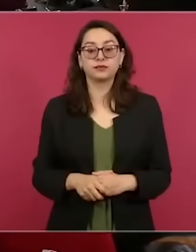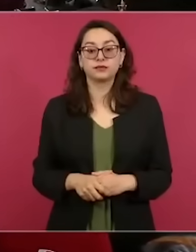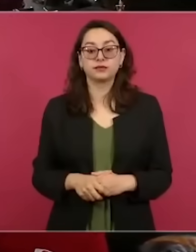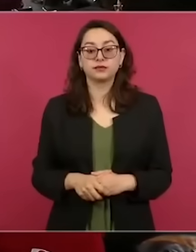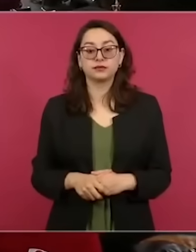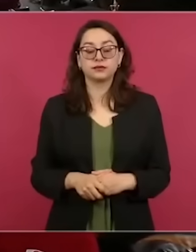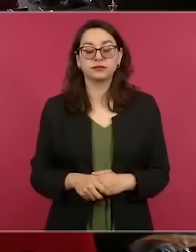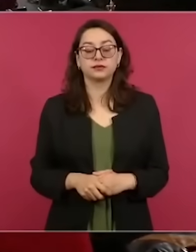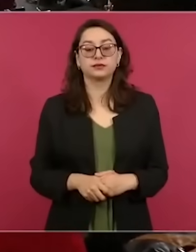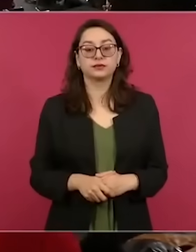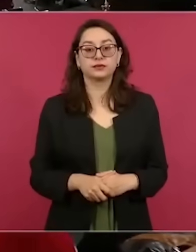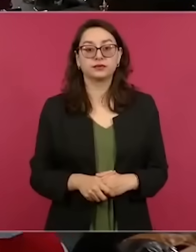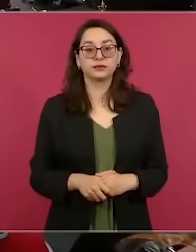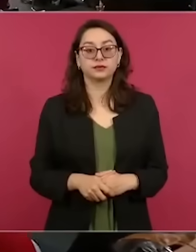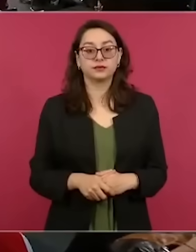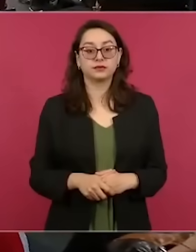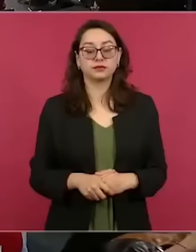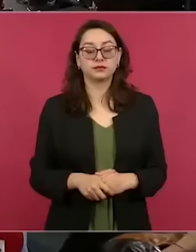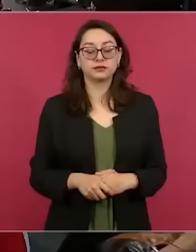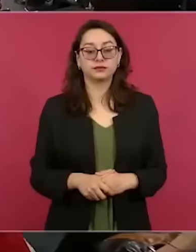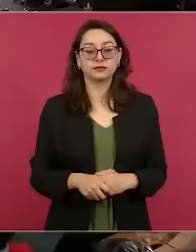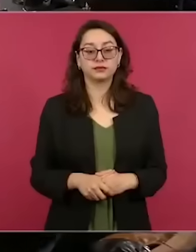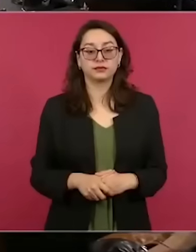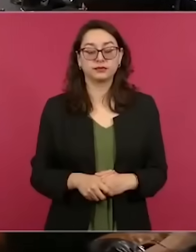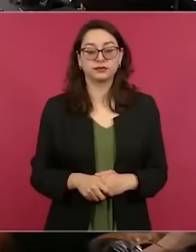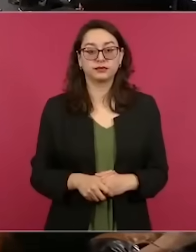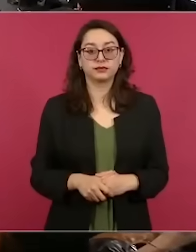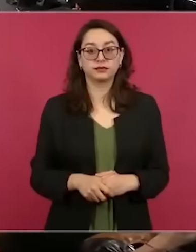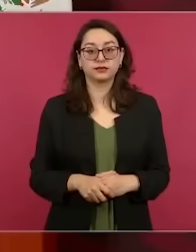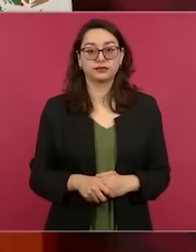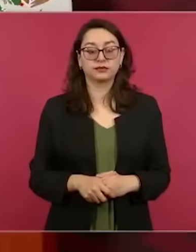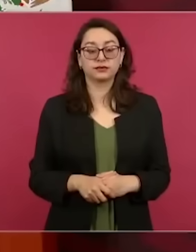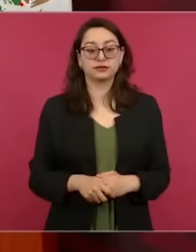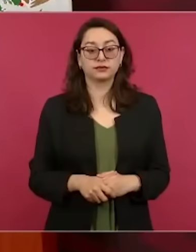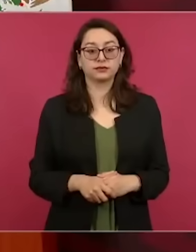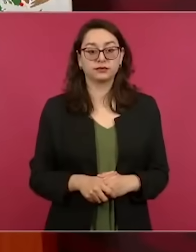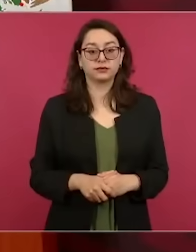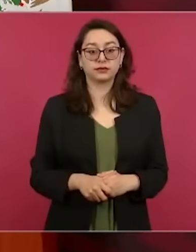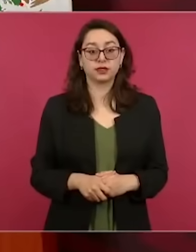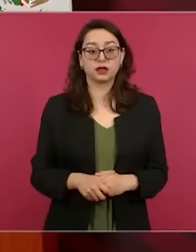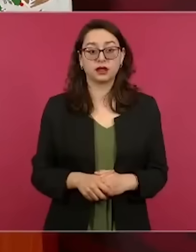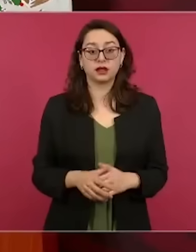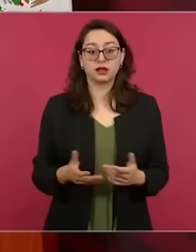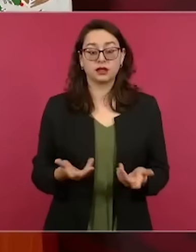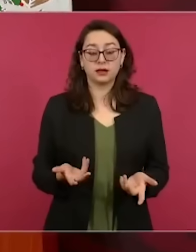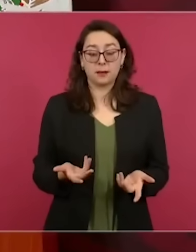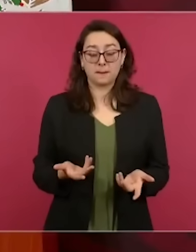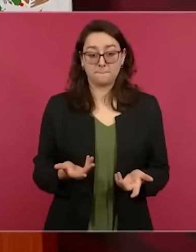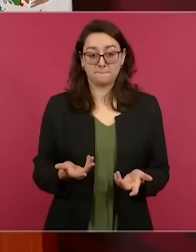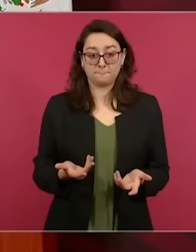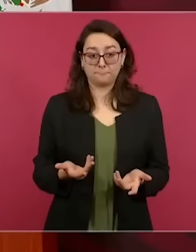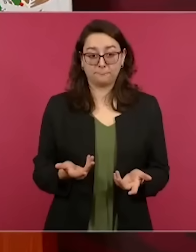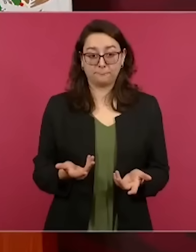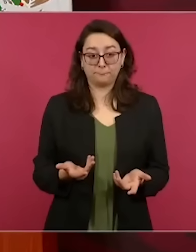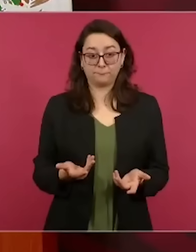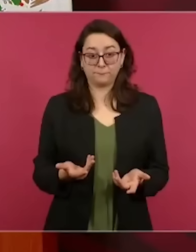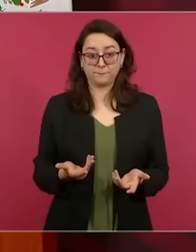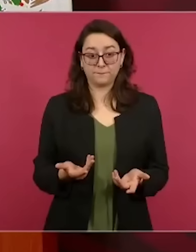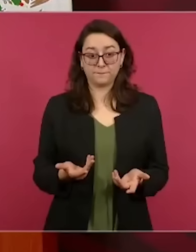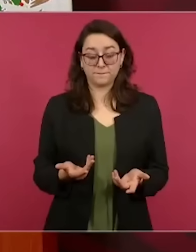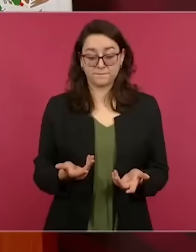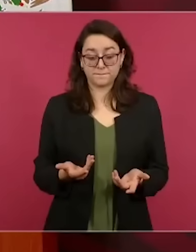ustedes, madres y padres de familia de los jóvenes desaparecidos de la Normal de Ayotzinapa,